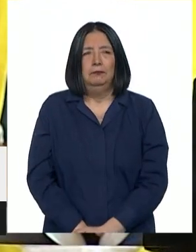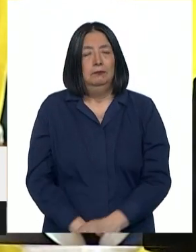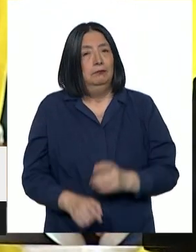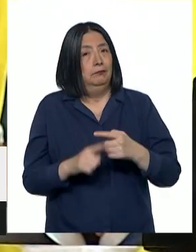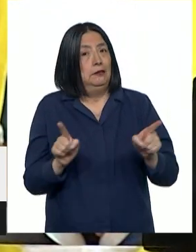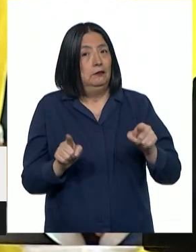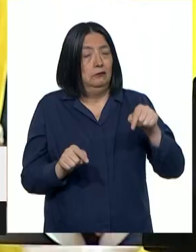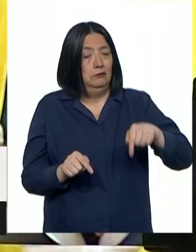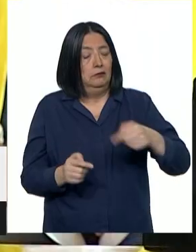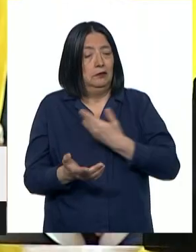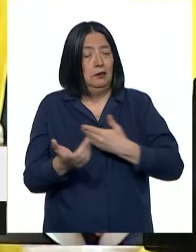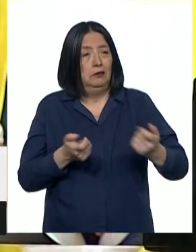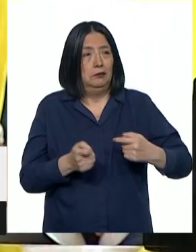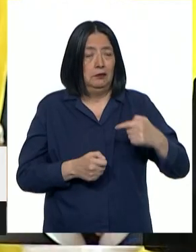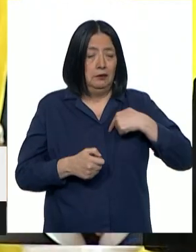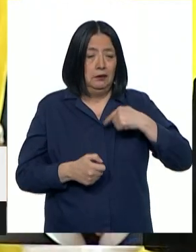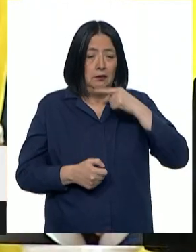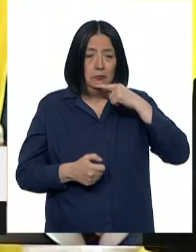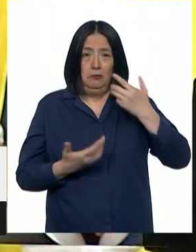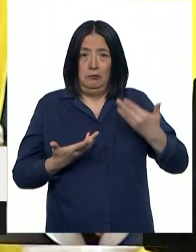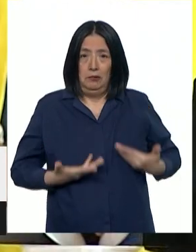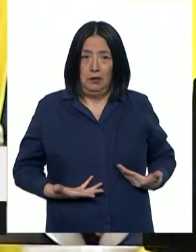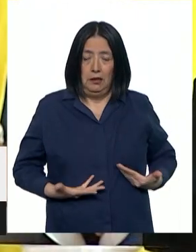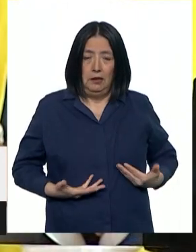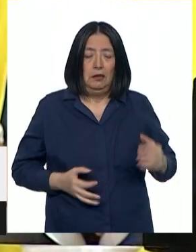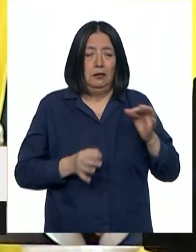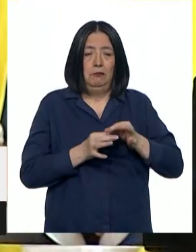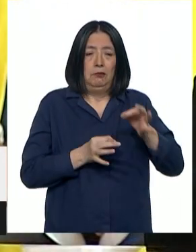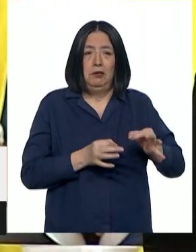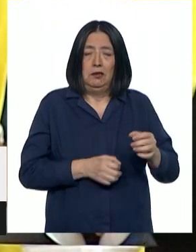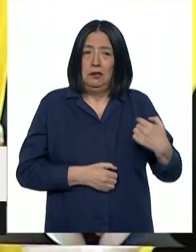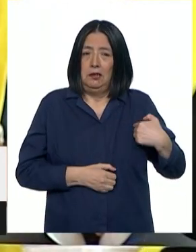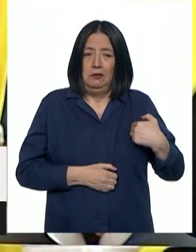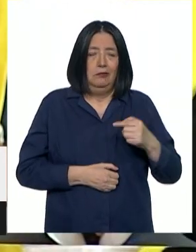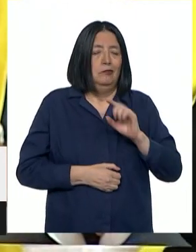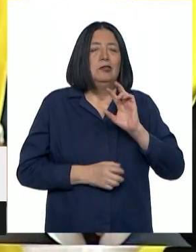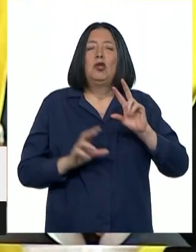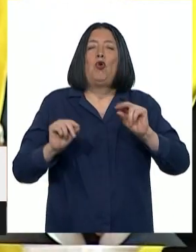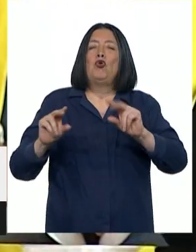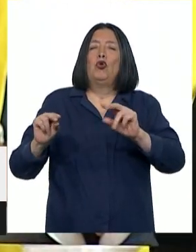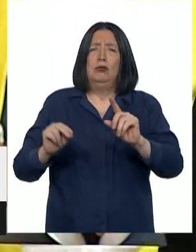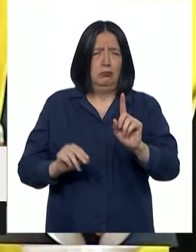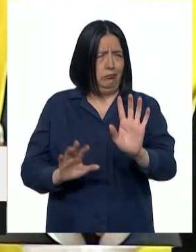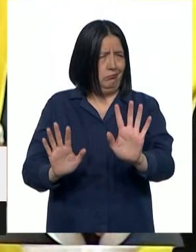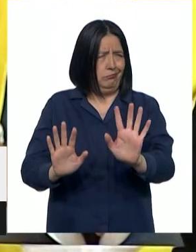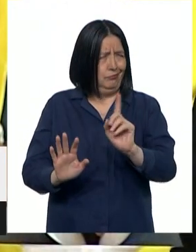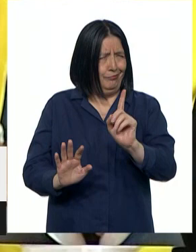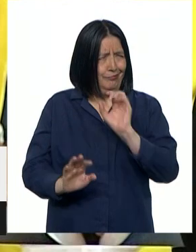Pero este gobierno de esta mujer provinciana no está negando